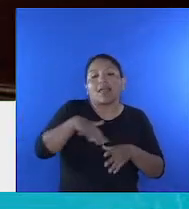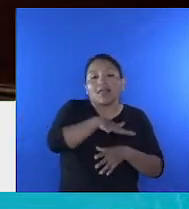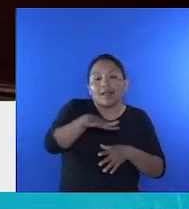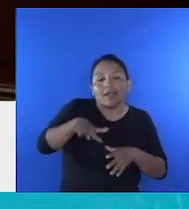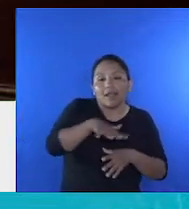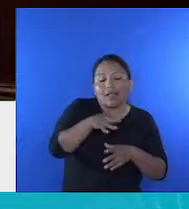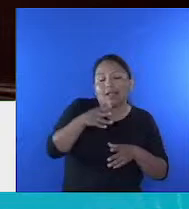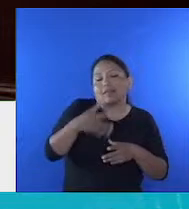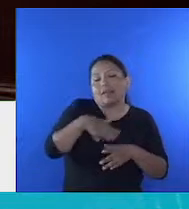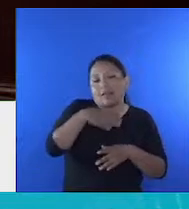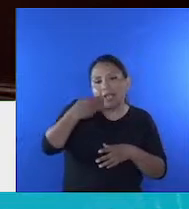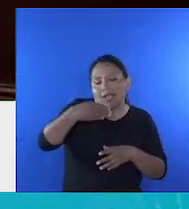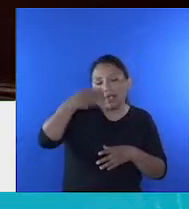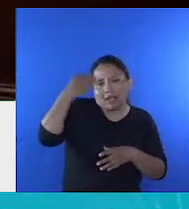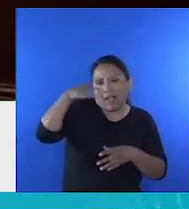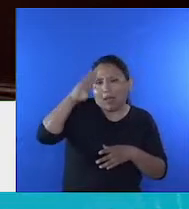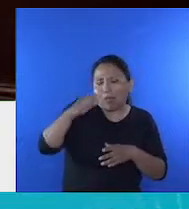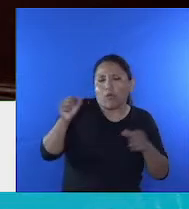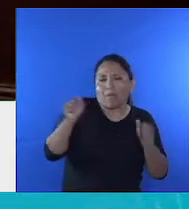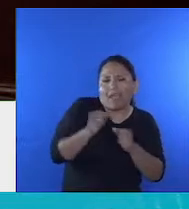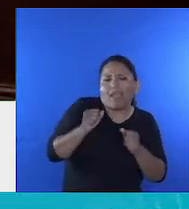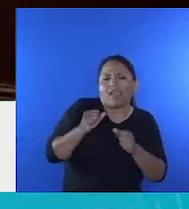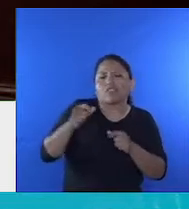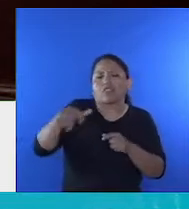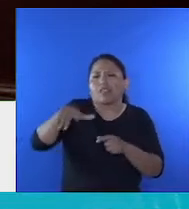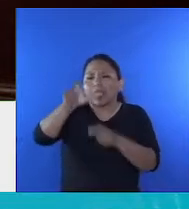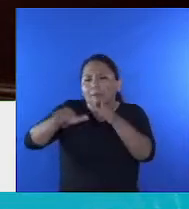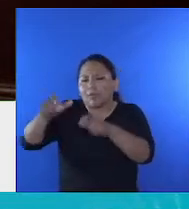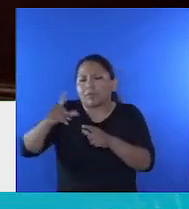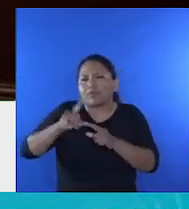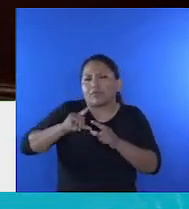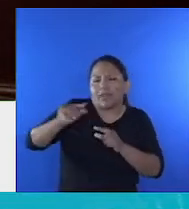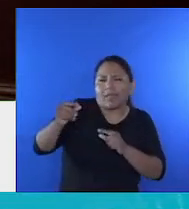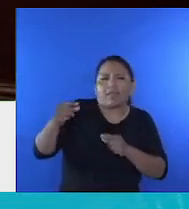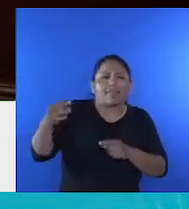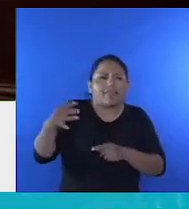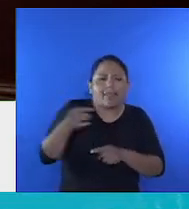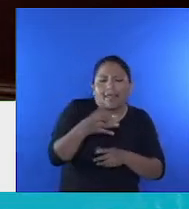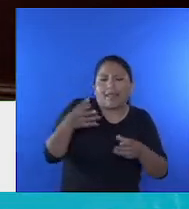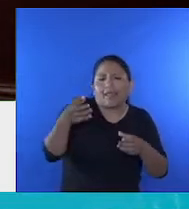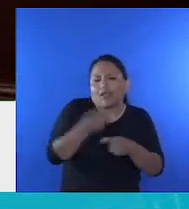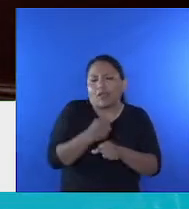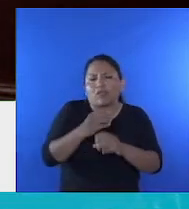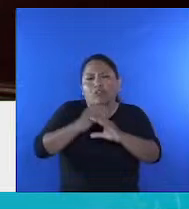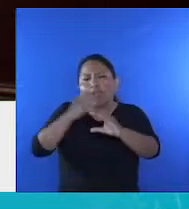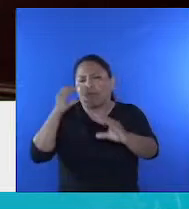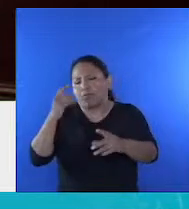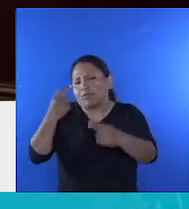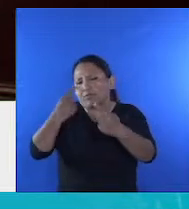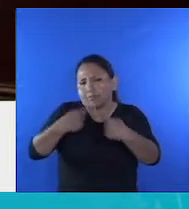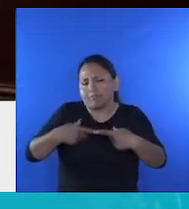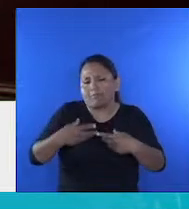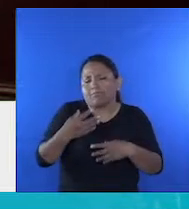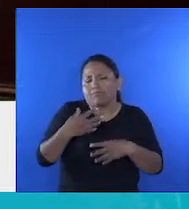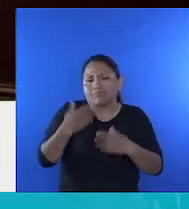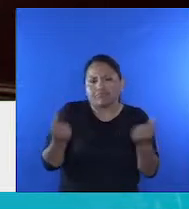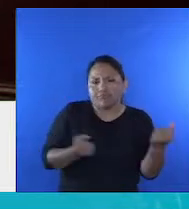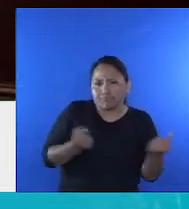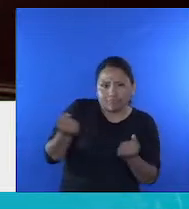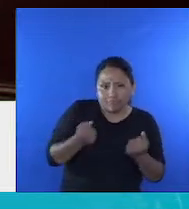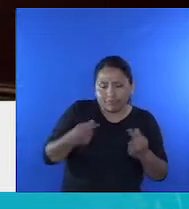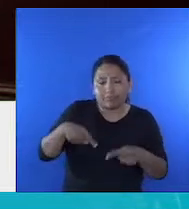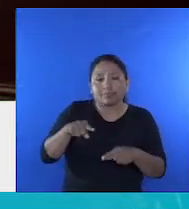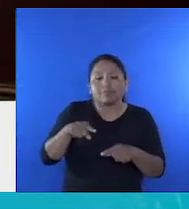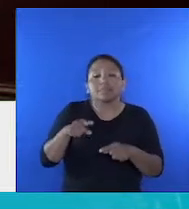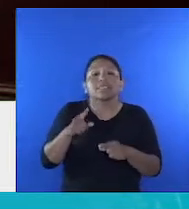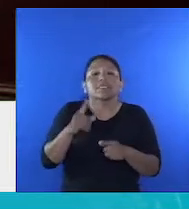Mayo, lejos de la gente, en trenes, en colectivos, en camiones, y se les